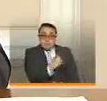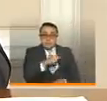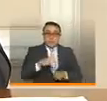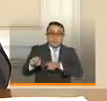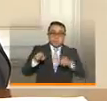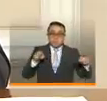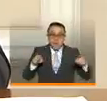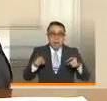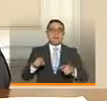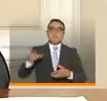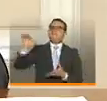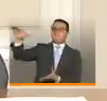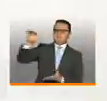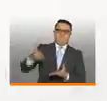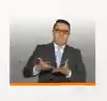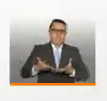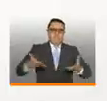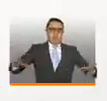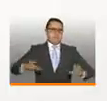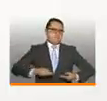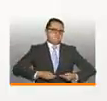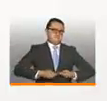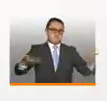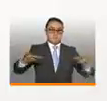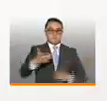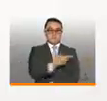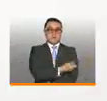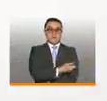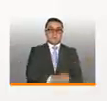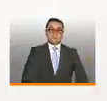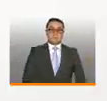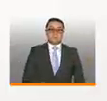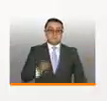esa mayor disponibilidad. Para completar los